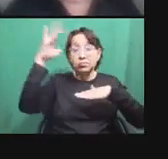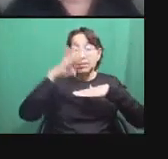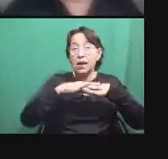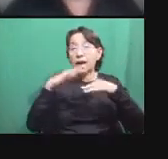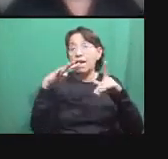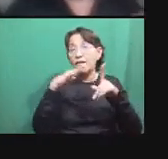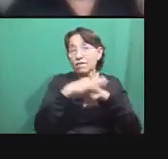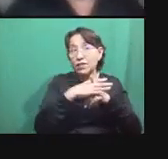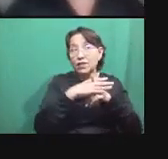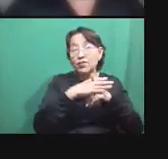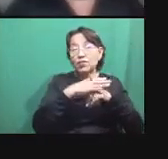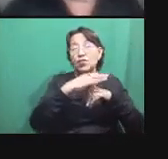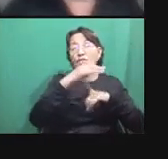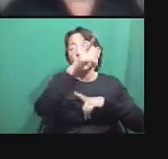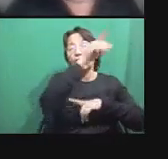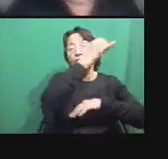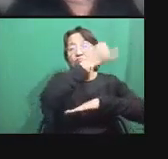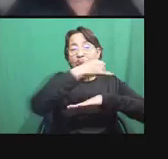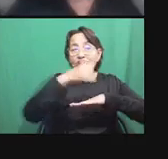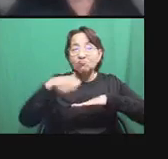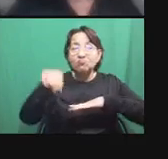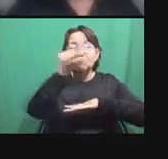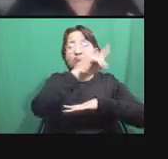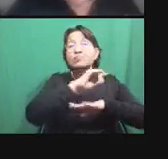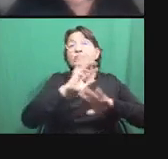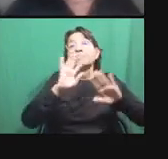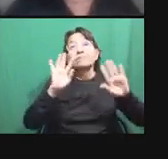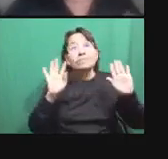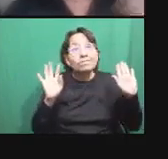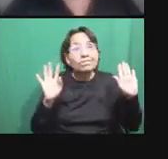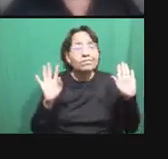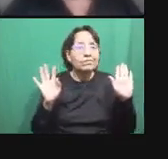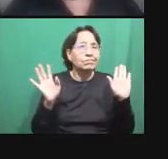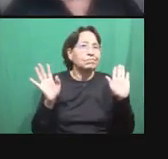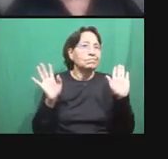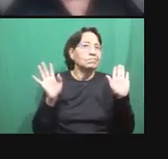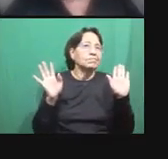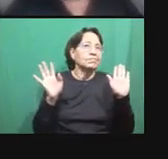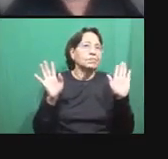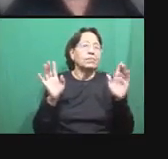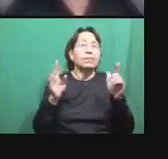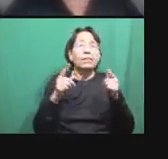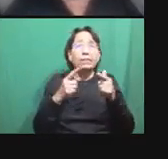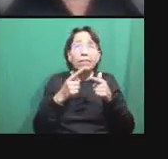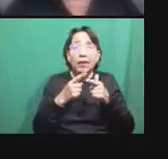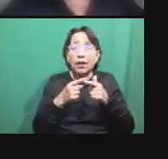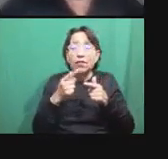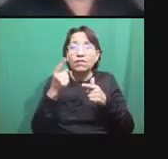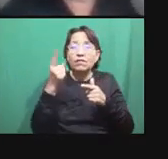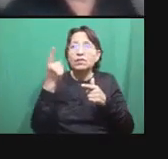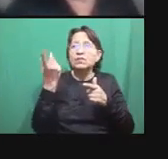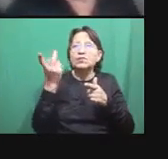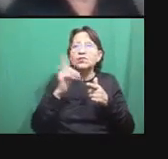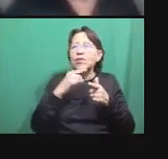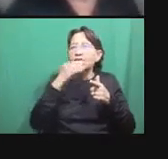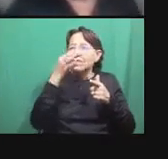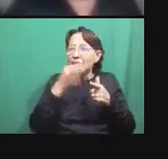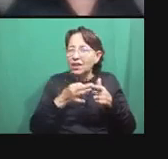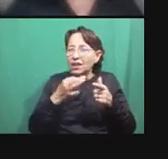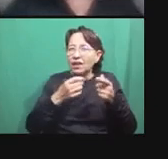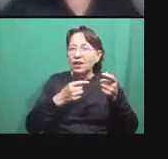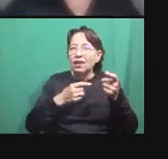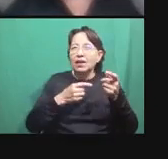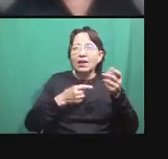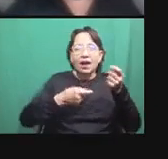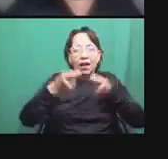un ejercicio de poder al instalarlo. Es que no hay unas instancias de negociación que se den con los referentes